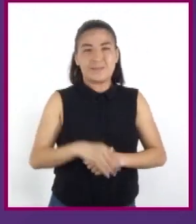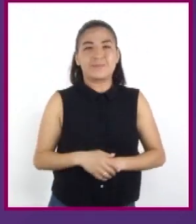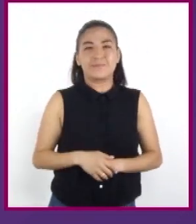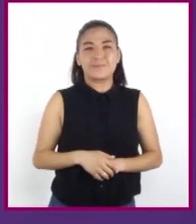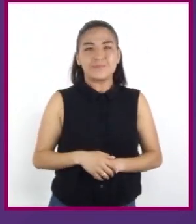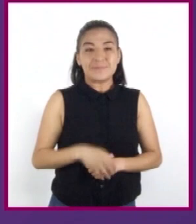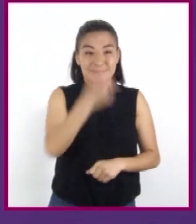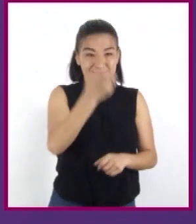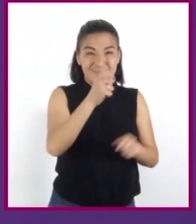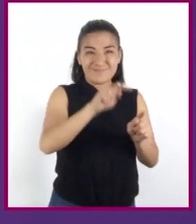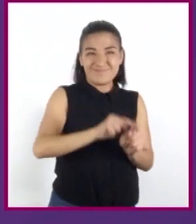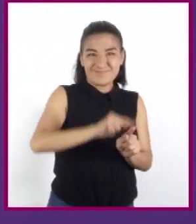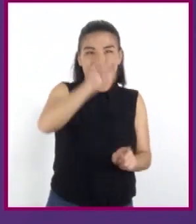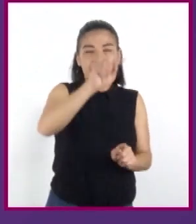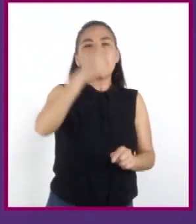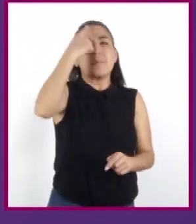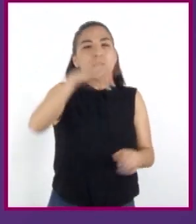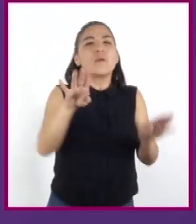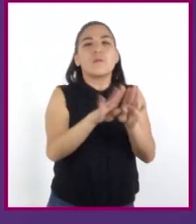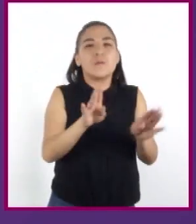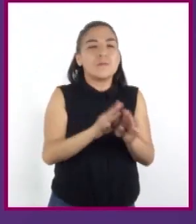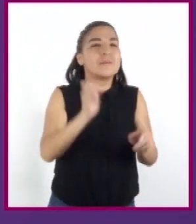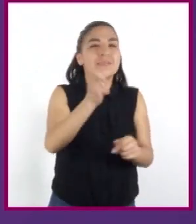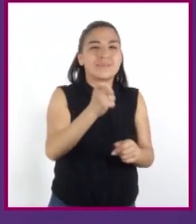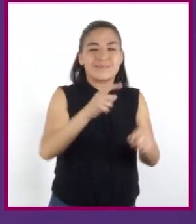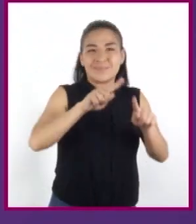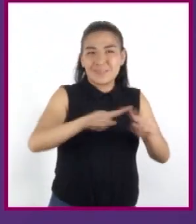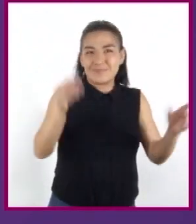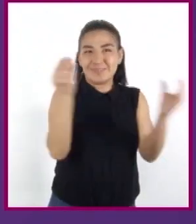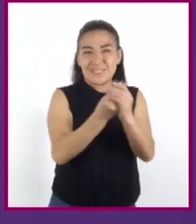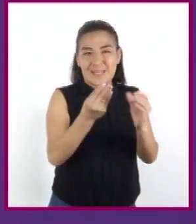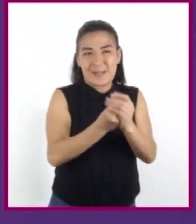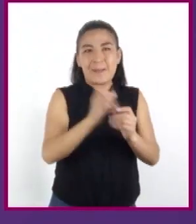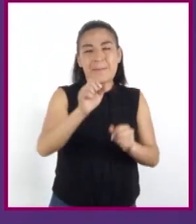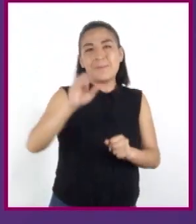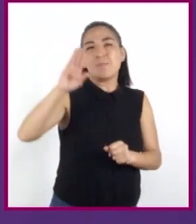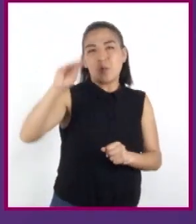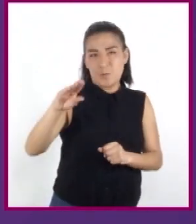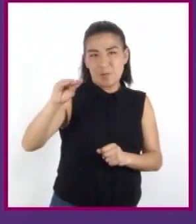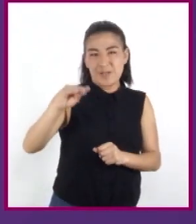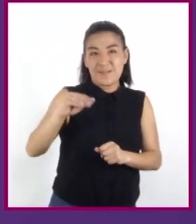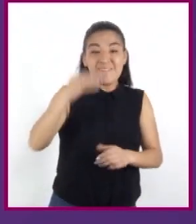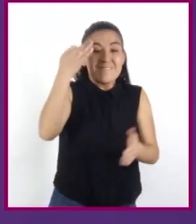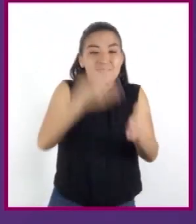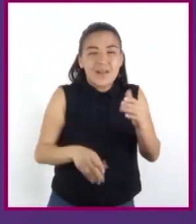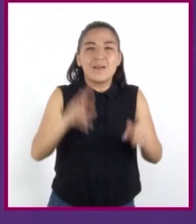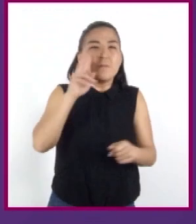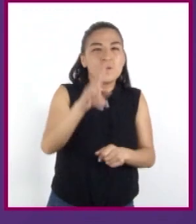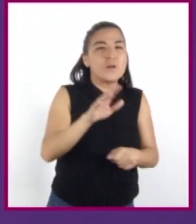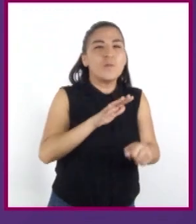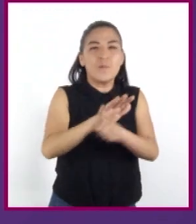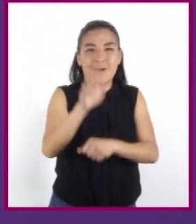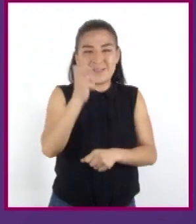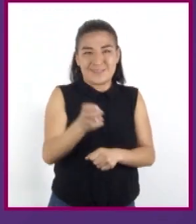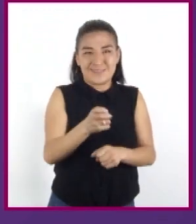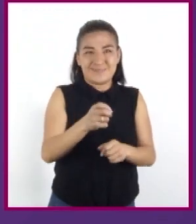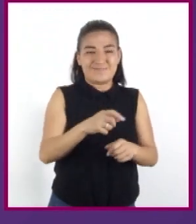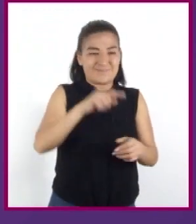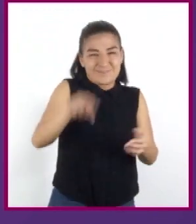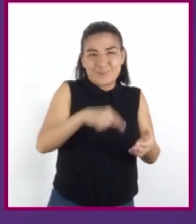Marcaremos esta línea para delimitar el segmento que mide 90. Nos falta anotar la medida de este